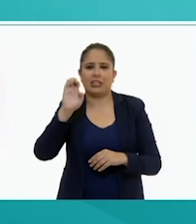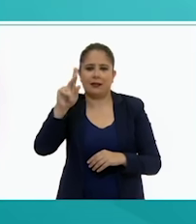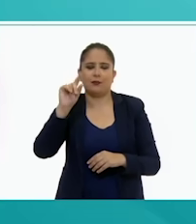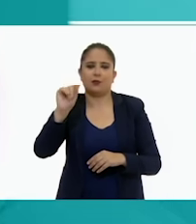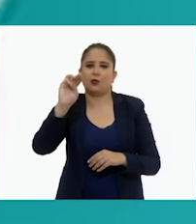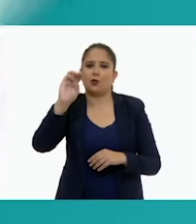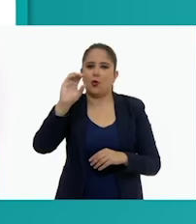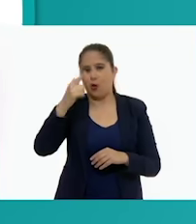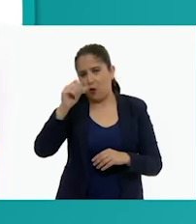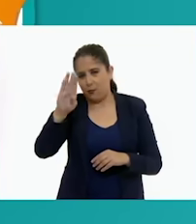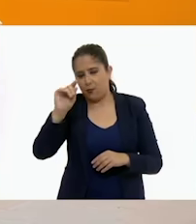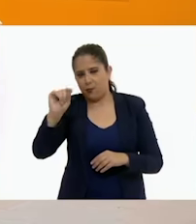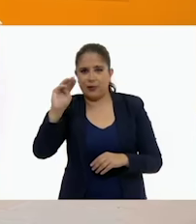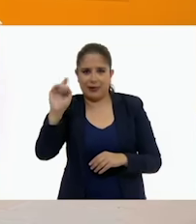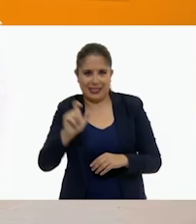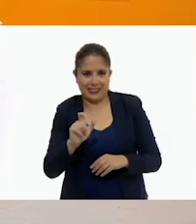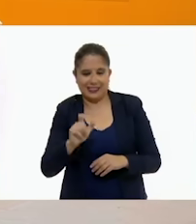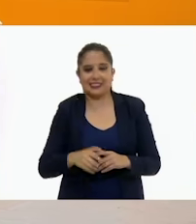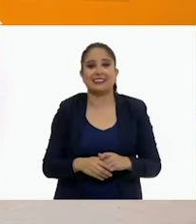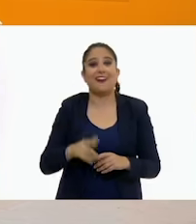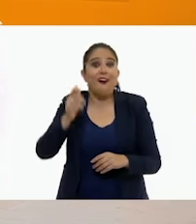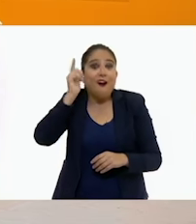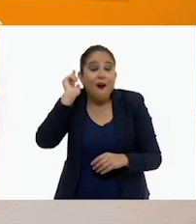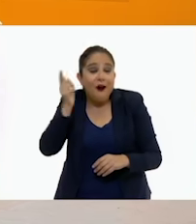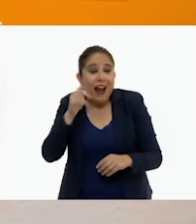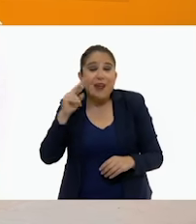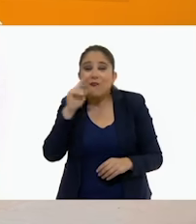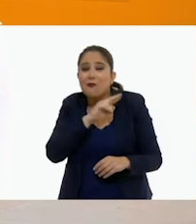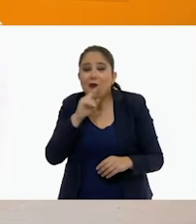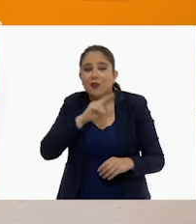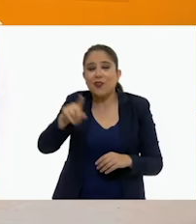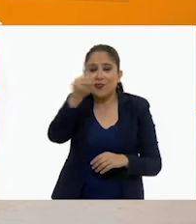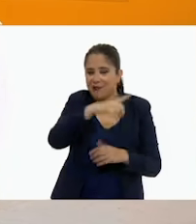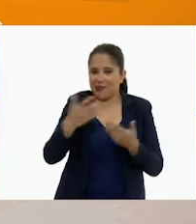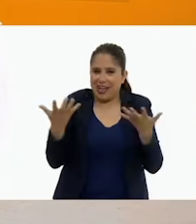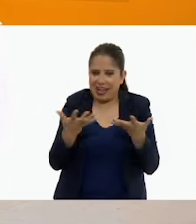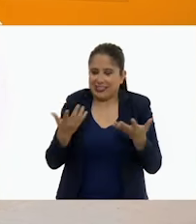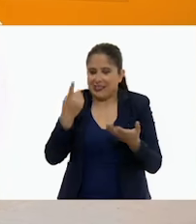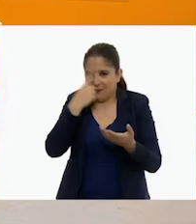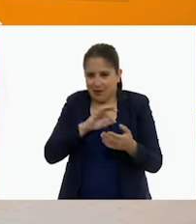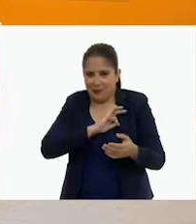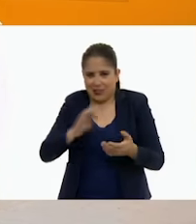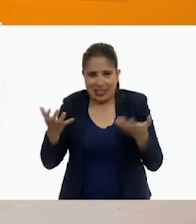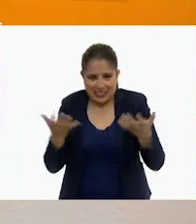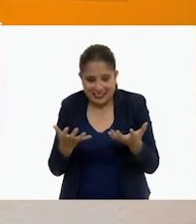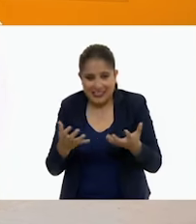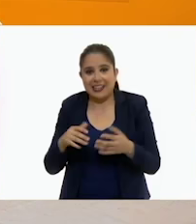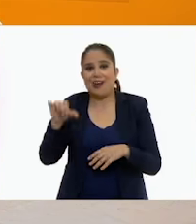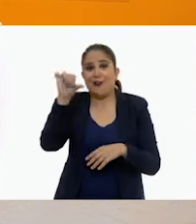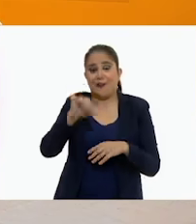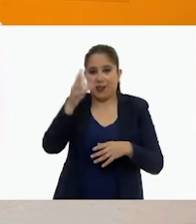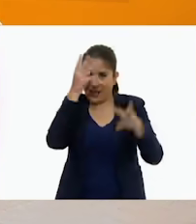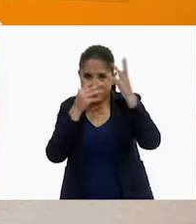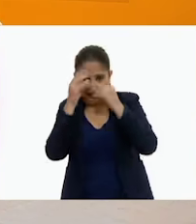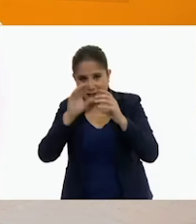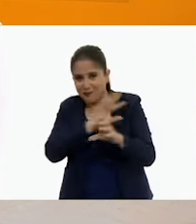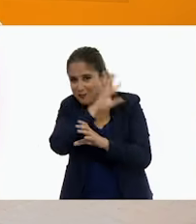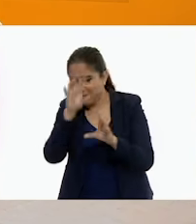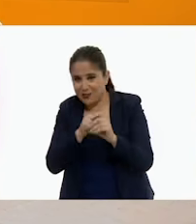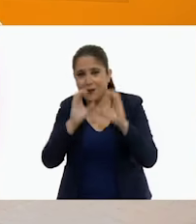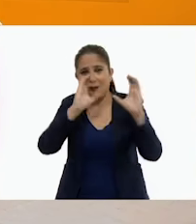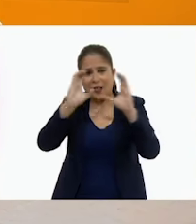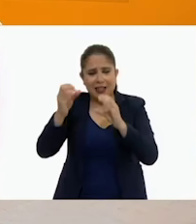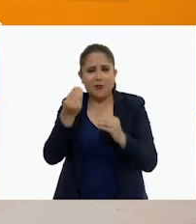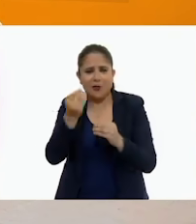.mx Espero que muy pronto pongan en práctica lo que aprendieron hoy. Es hora de despedirnos. Cuídense